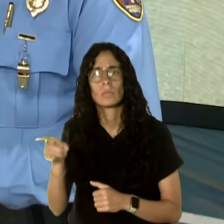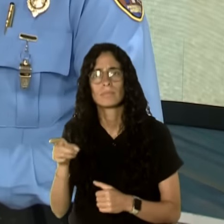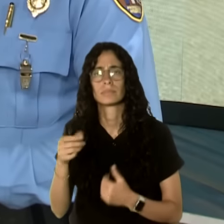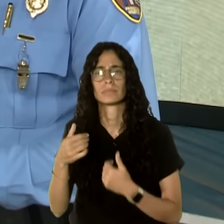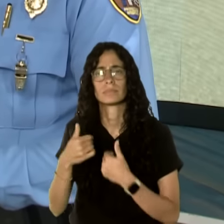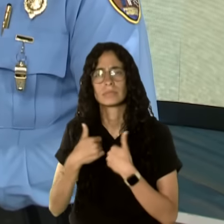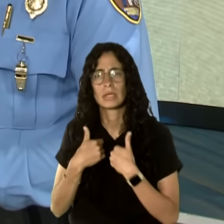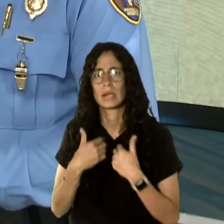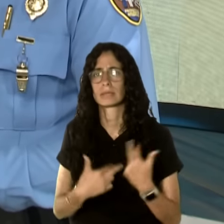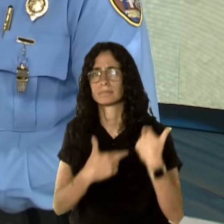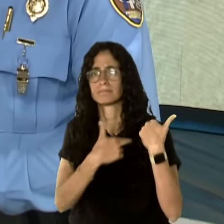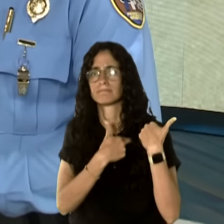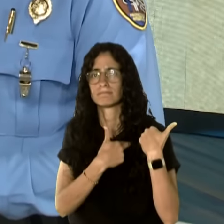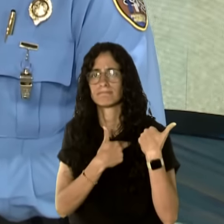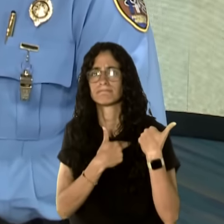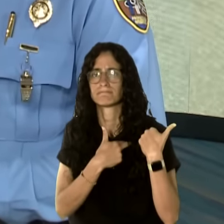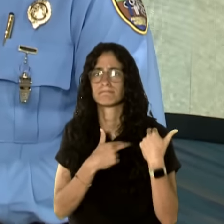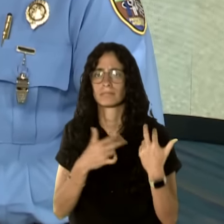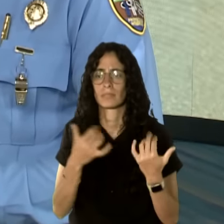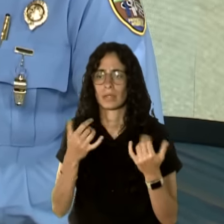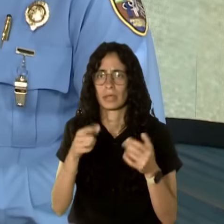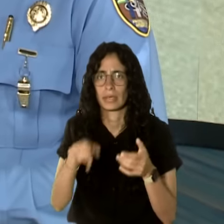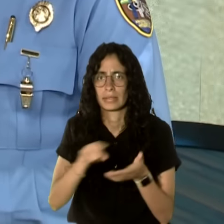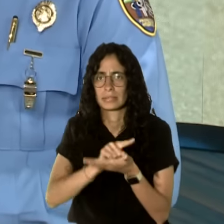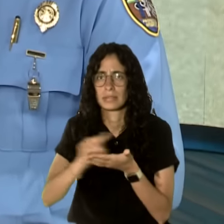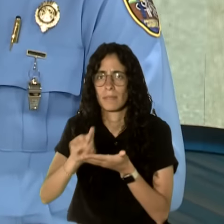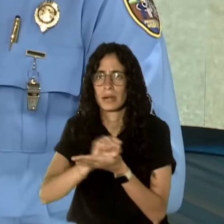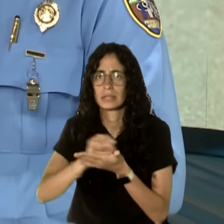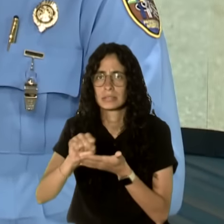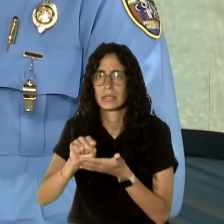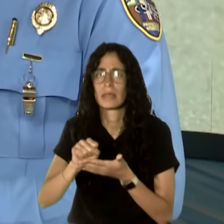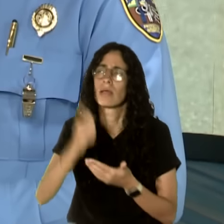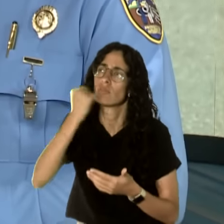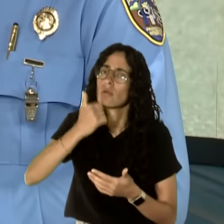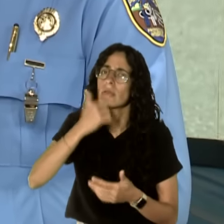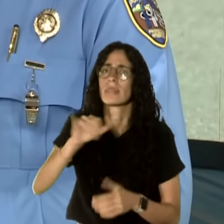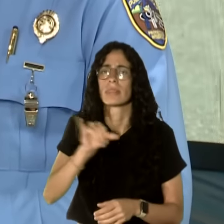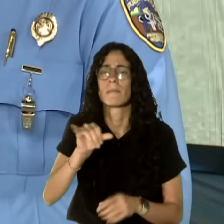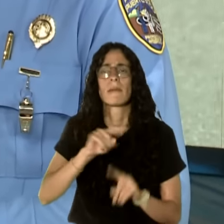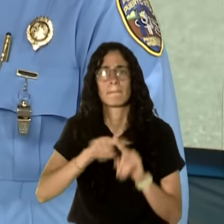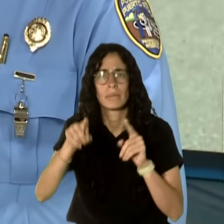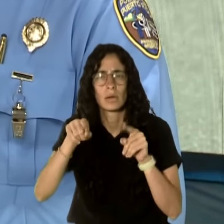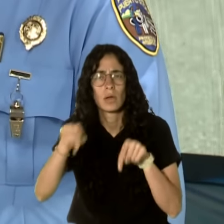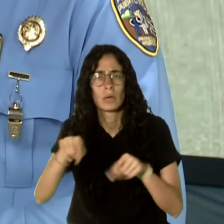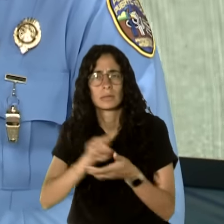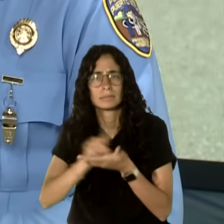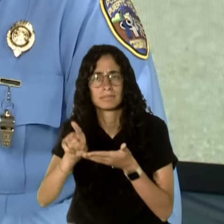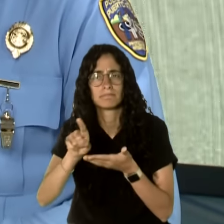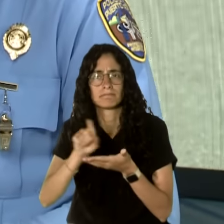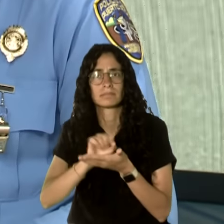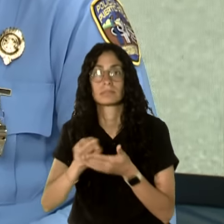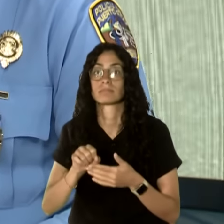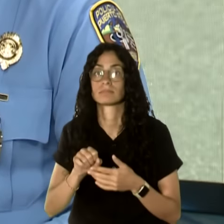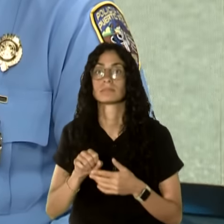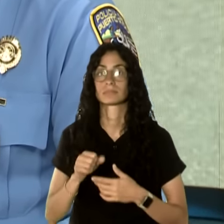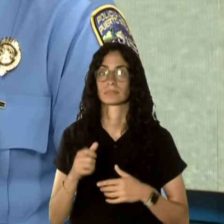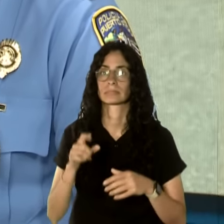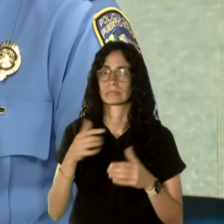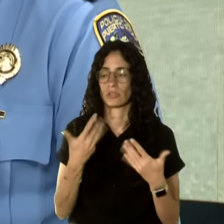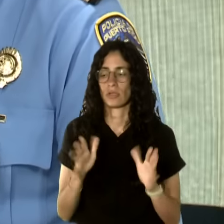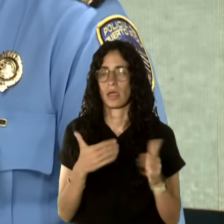responsabilidad y una gran misión durante esta semana la tienen todo el año y todos los días pero están pendiente durante la semana santa que se cumpla bien ya activamos nuestro plan de